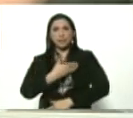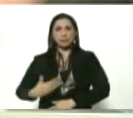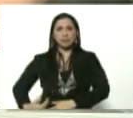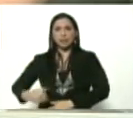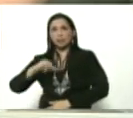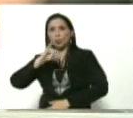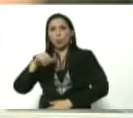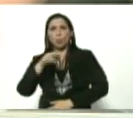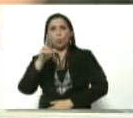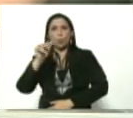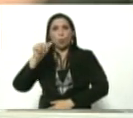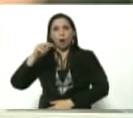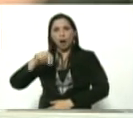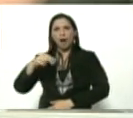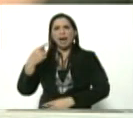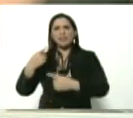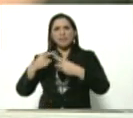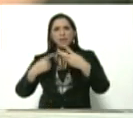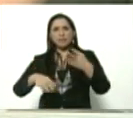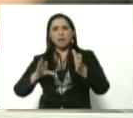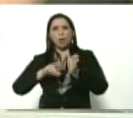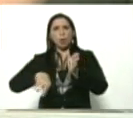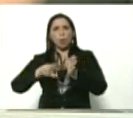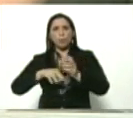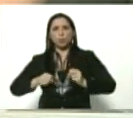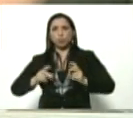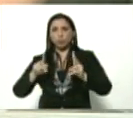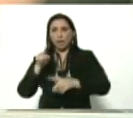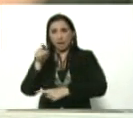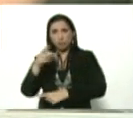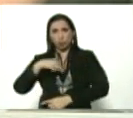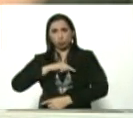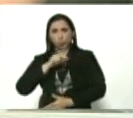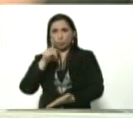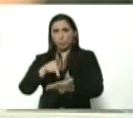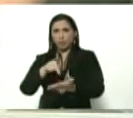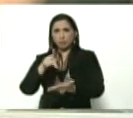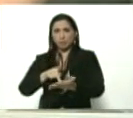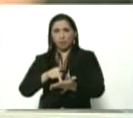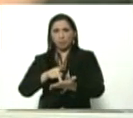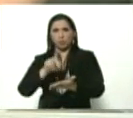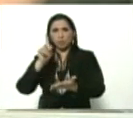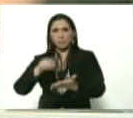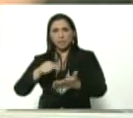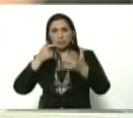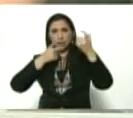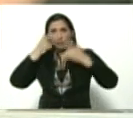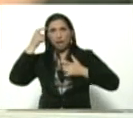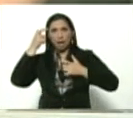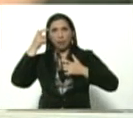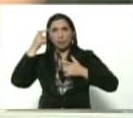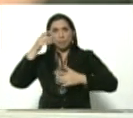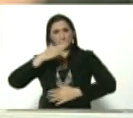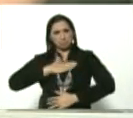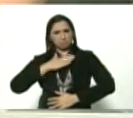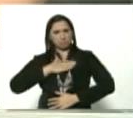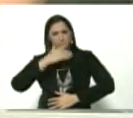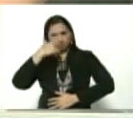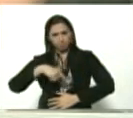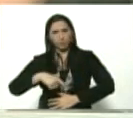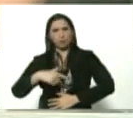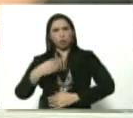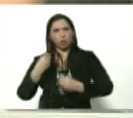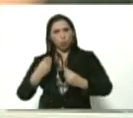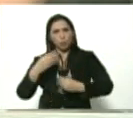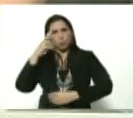Santos en diversas oportunidades. Ahí participamos, y el comandante Hugo Chávez y mi persona